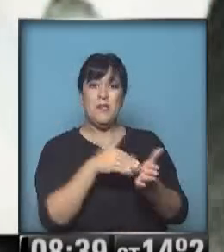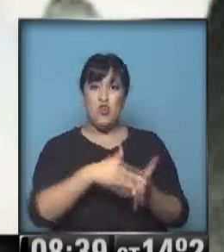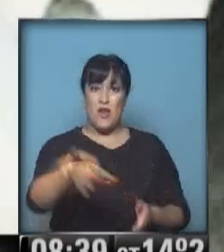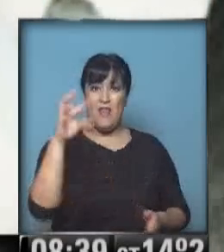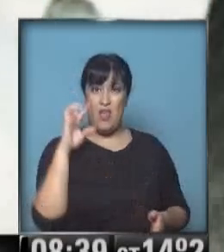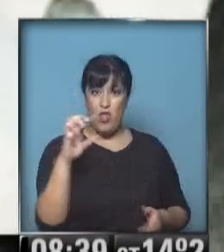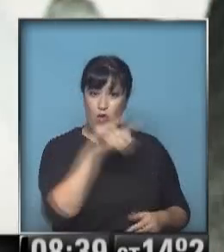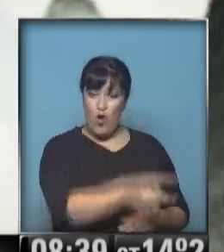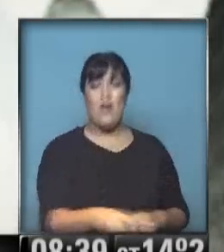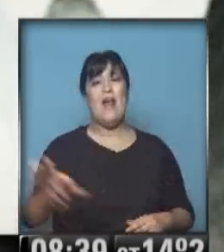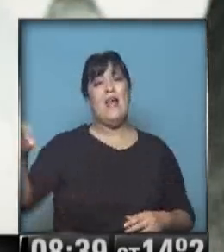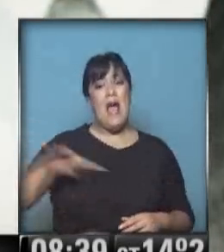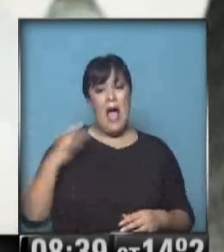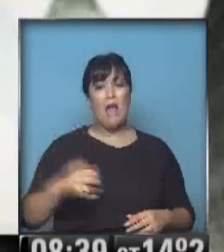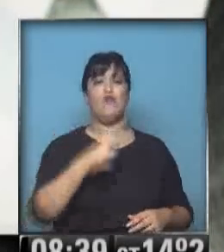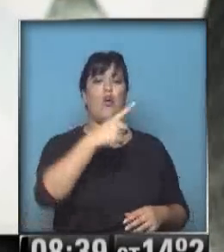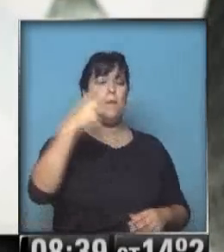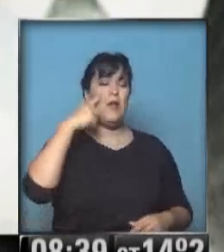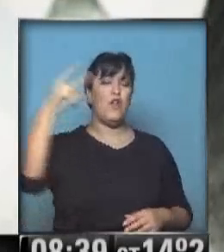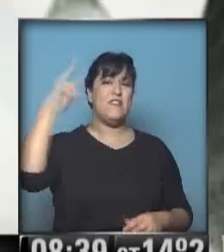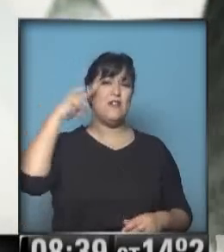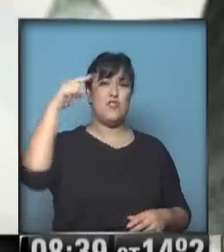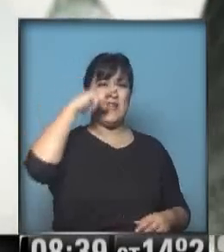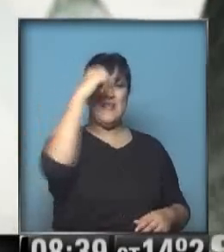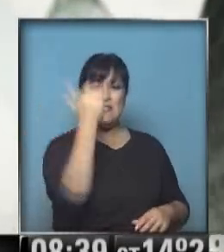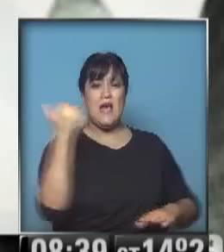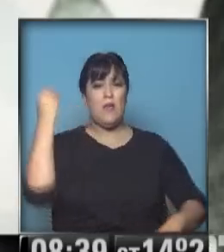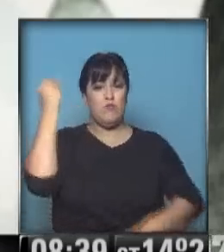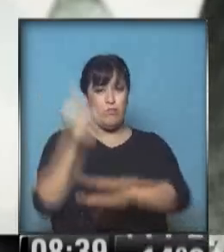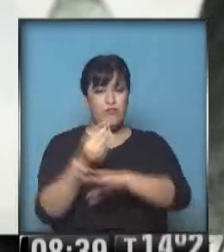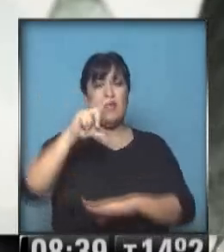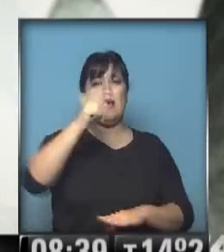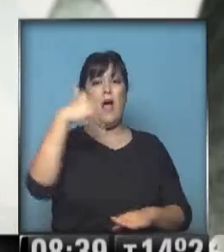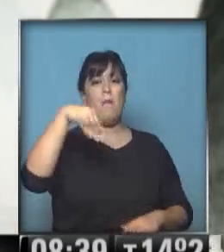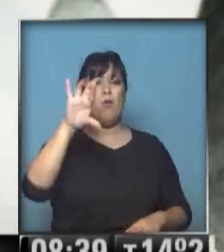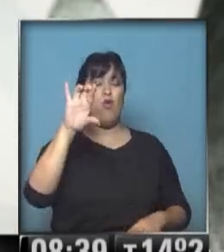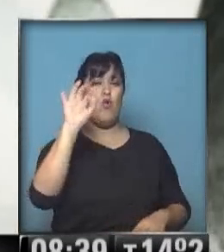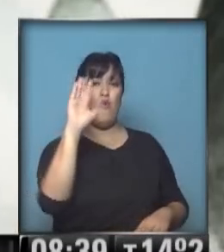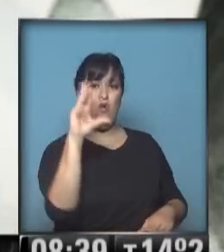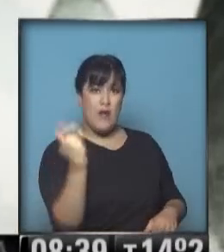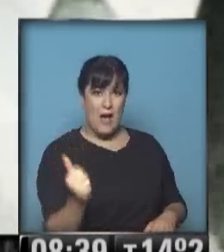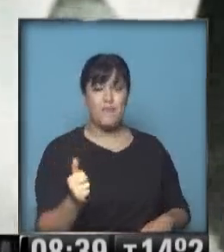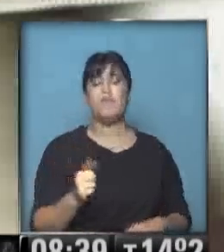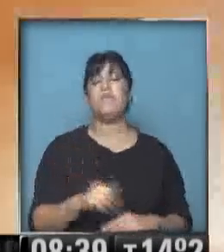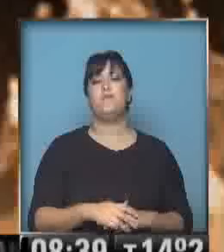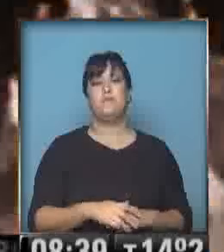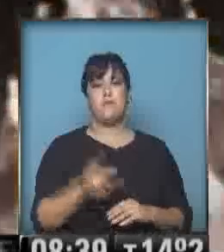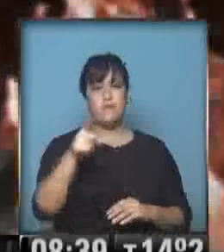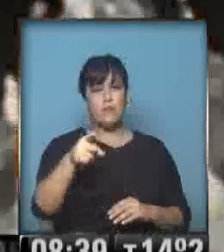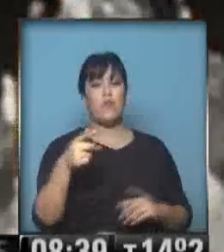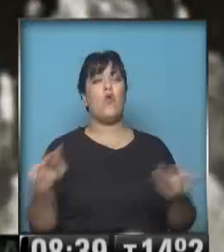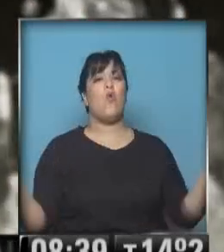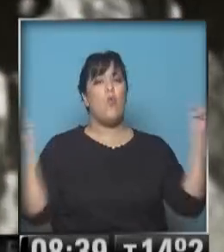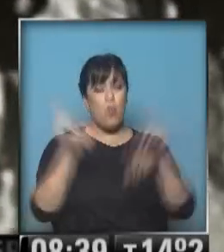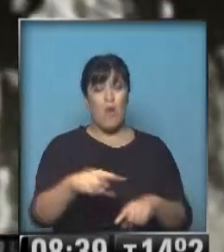de 1973 ASUME Héctor jamp la presidencia la prosp al general perón que regresa el